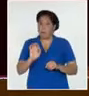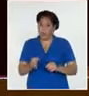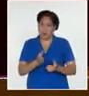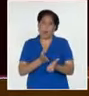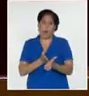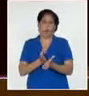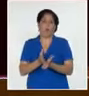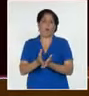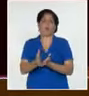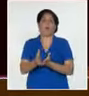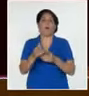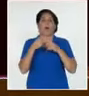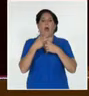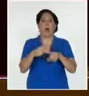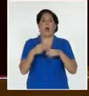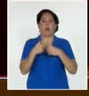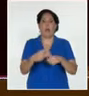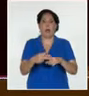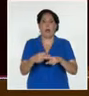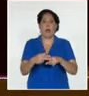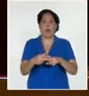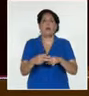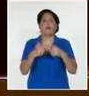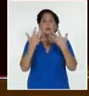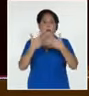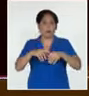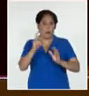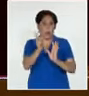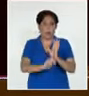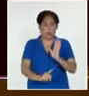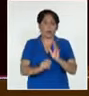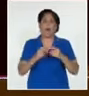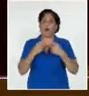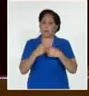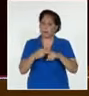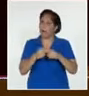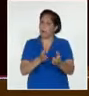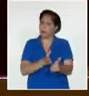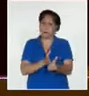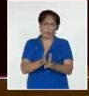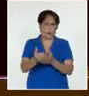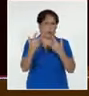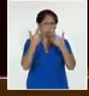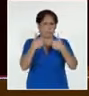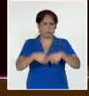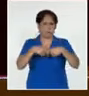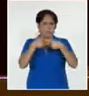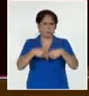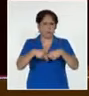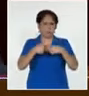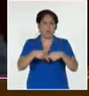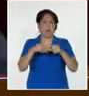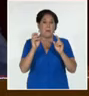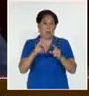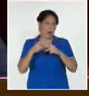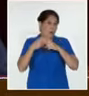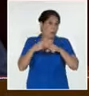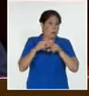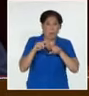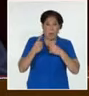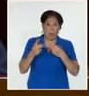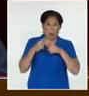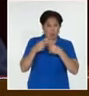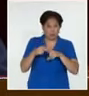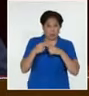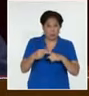las reparaciones y los mantenimientos programados a nuestras centrales termoeléctricas y también a las plantas de